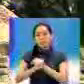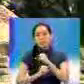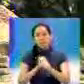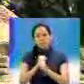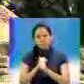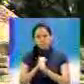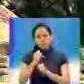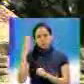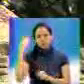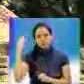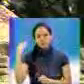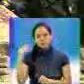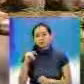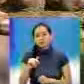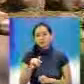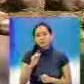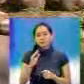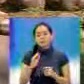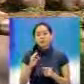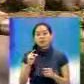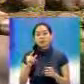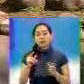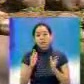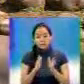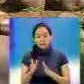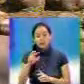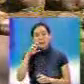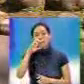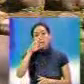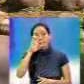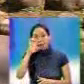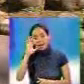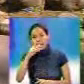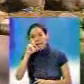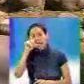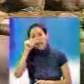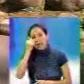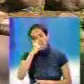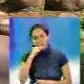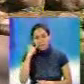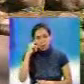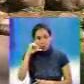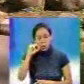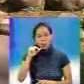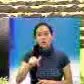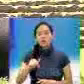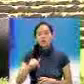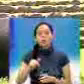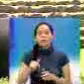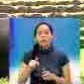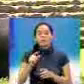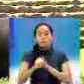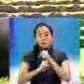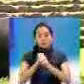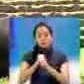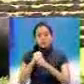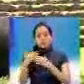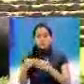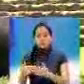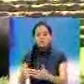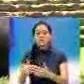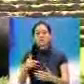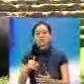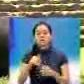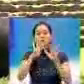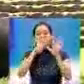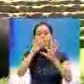decir, cerca de 20 siglos. Desde el periodo preclásico medio en el 800 a.C. al clásico tardío en